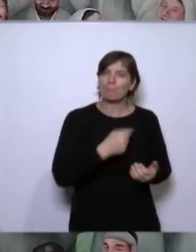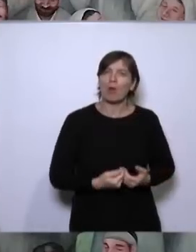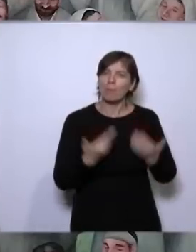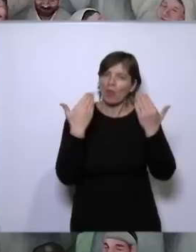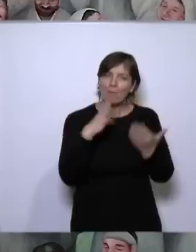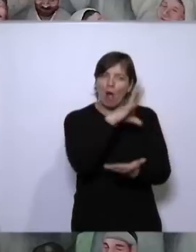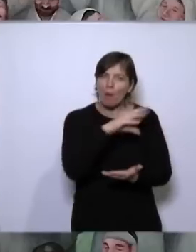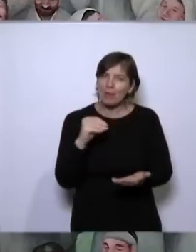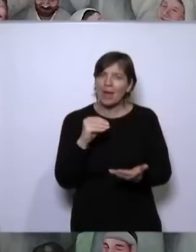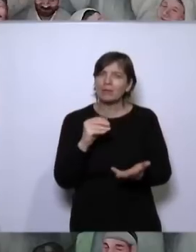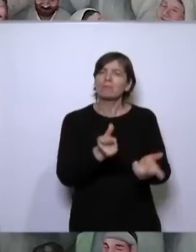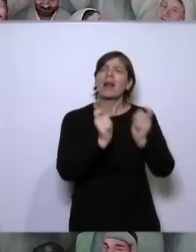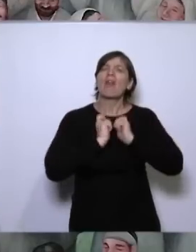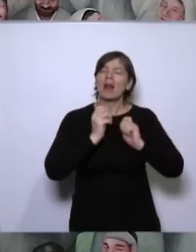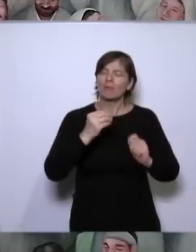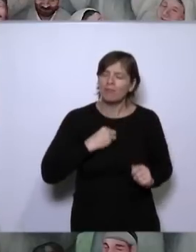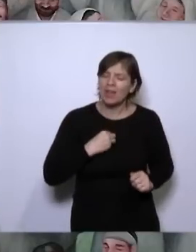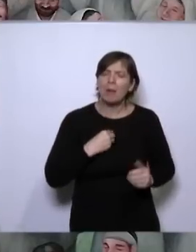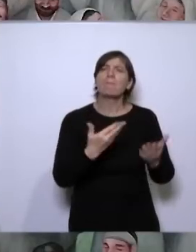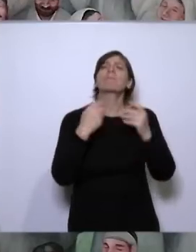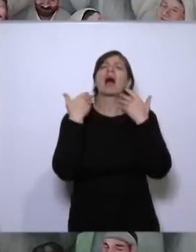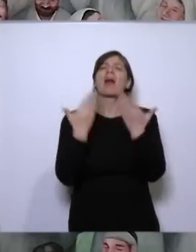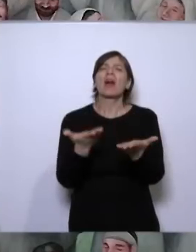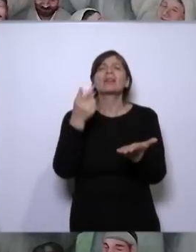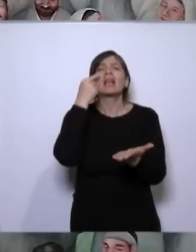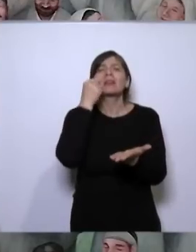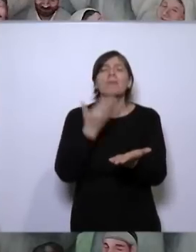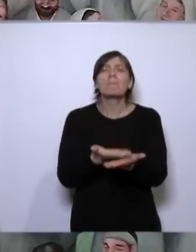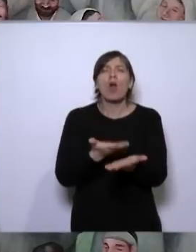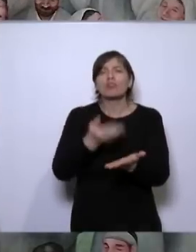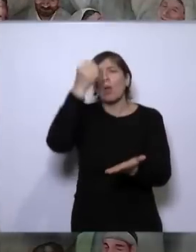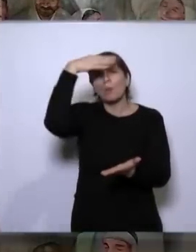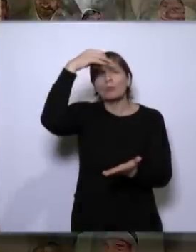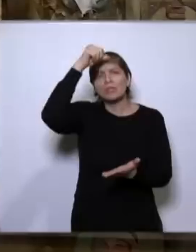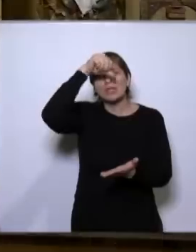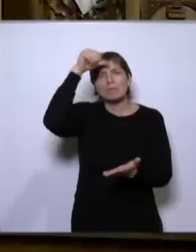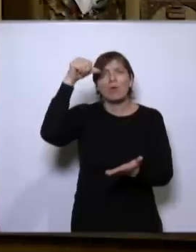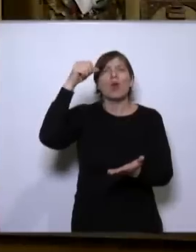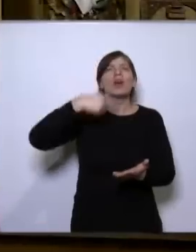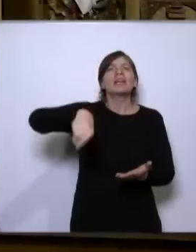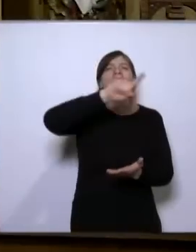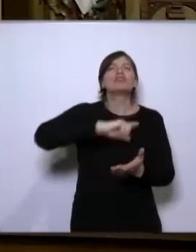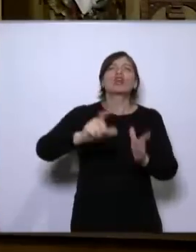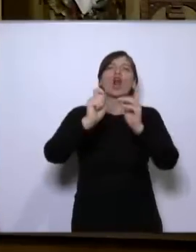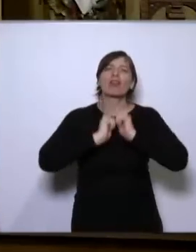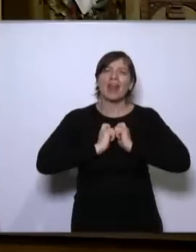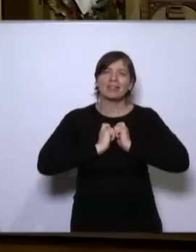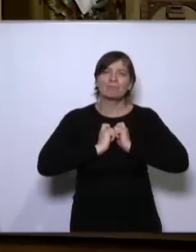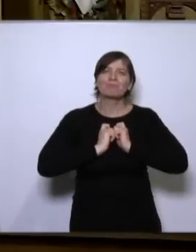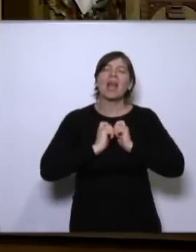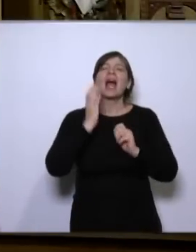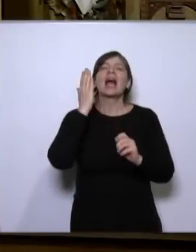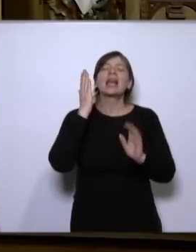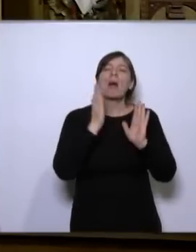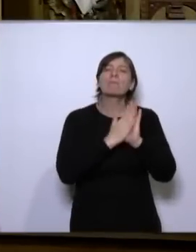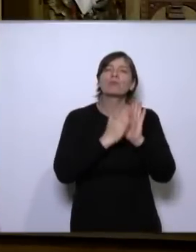¿no? Para dar la fe, para dar testimonio de la fe de nuestro bautismo. Que ellos nos concedan en las pruebas